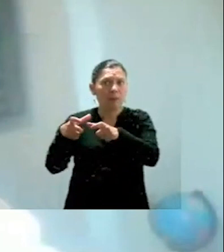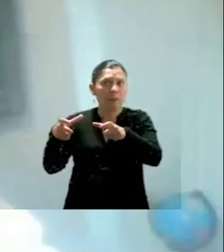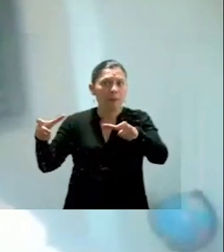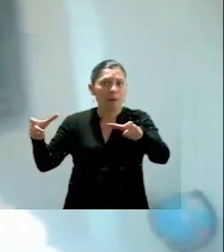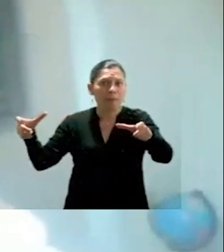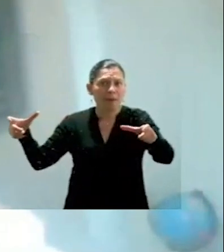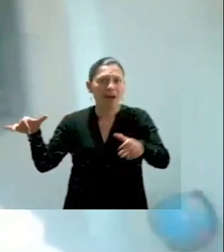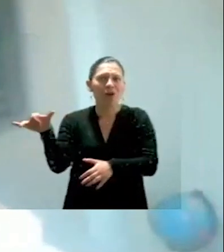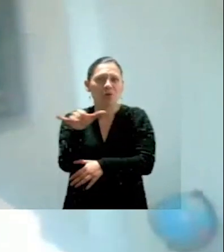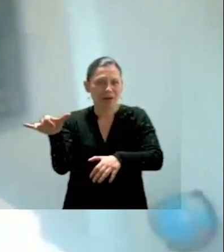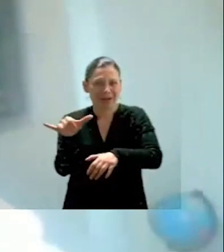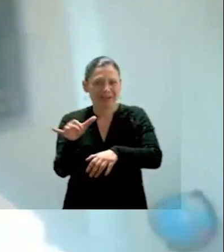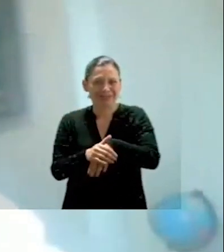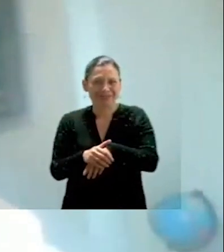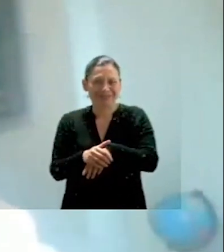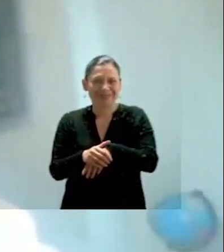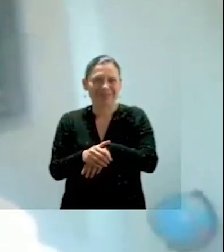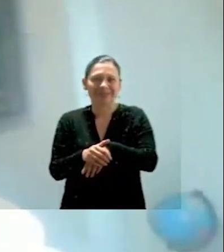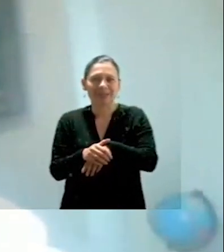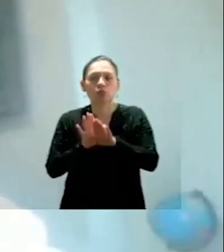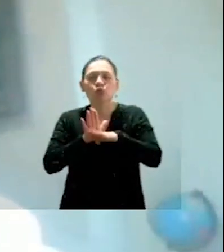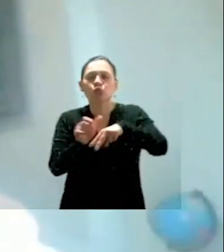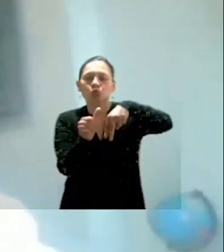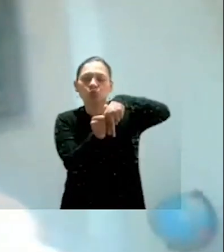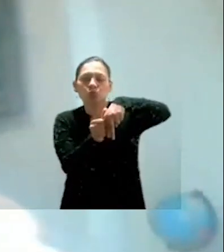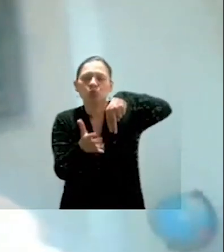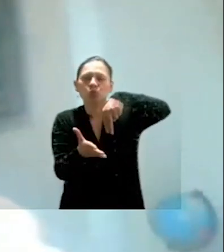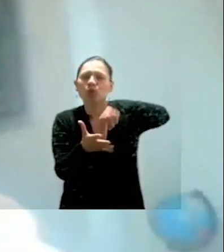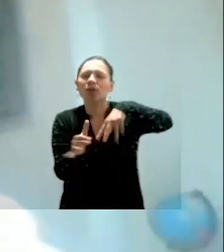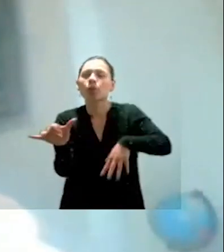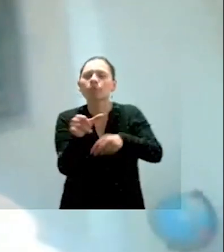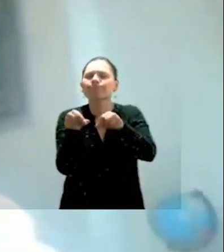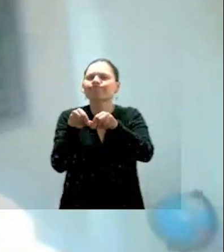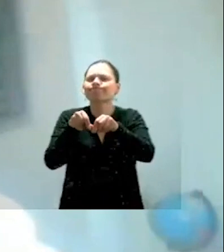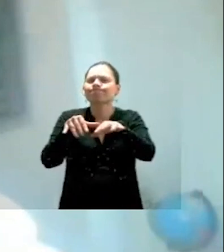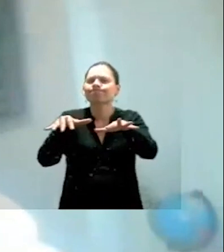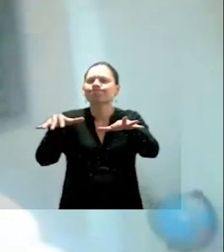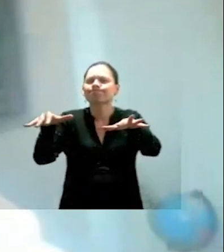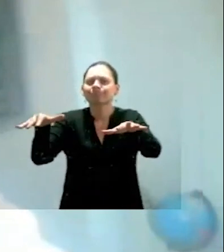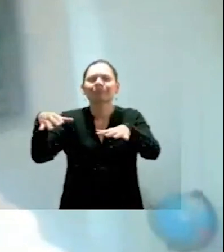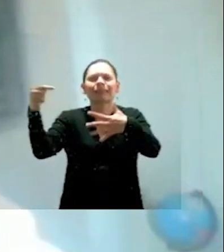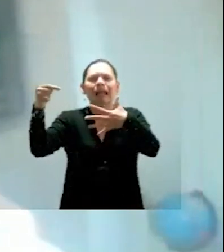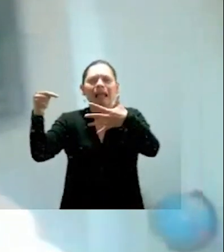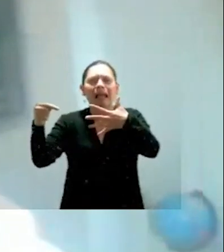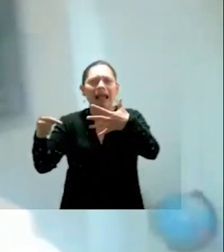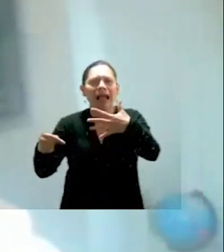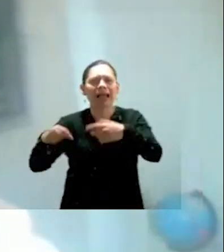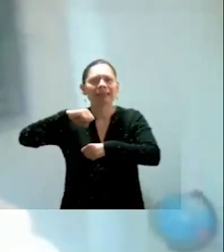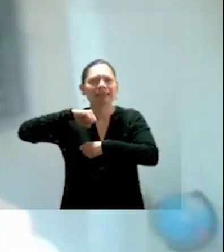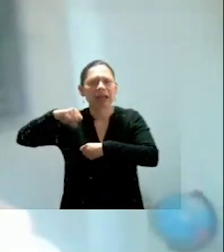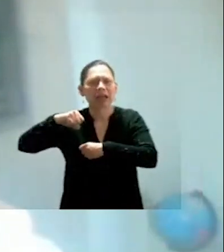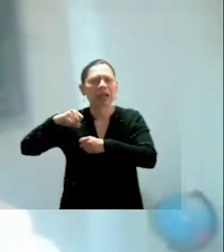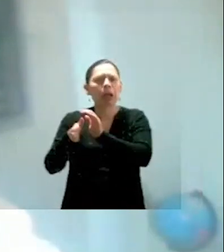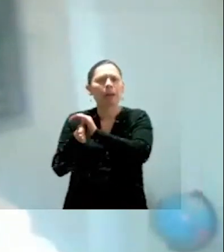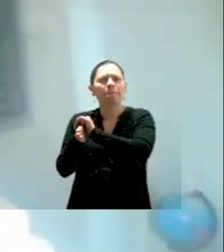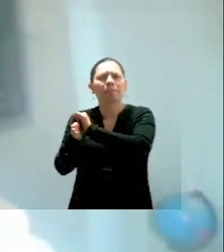se ha ido expandiendo en la manera como se abordan los problemas jurídicos, y eso todo